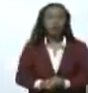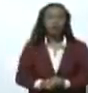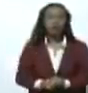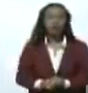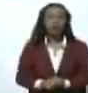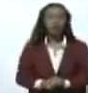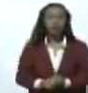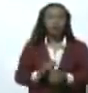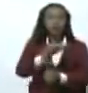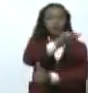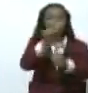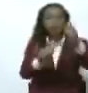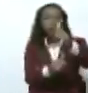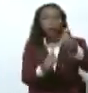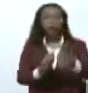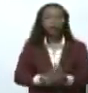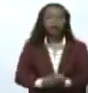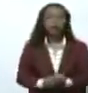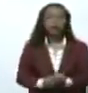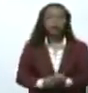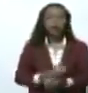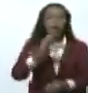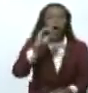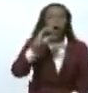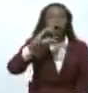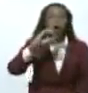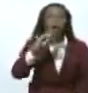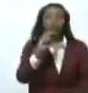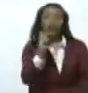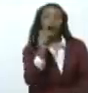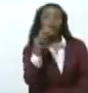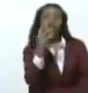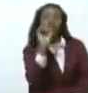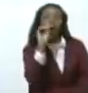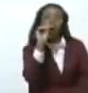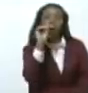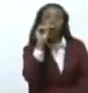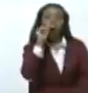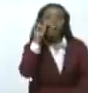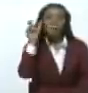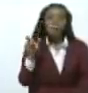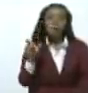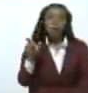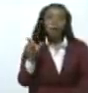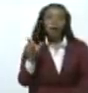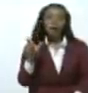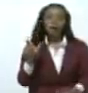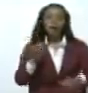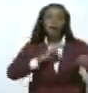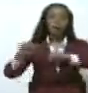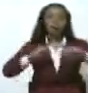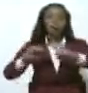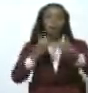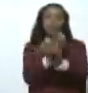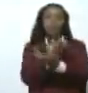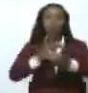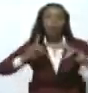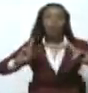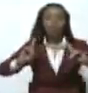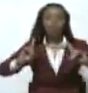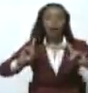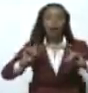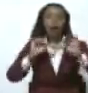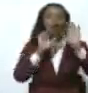Lo sigue Octavio Reinaldo Horta González, de Acción Democrática, con